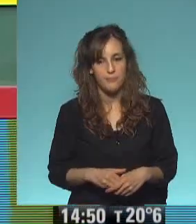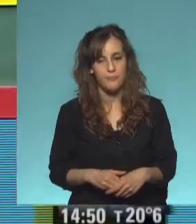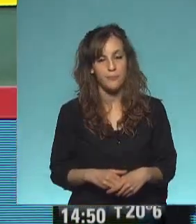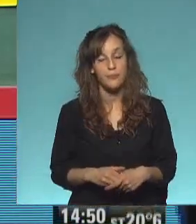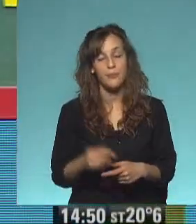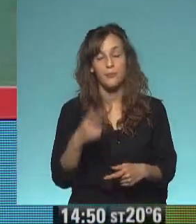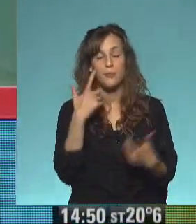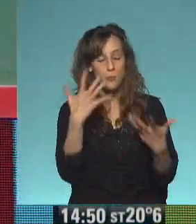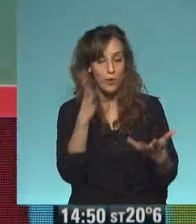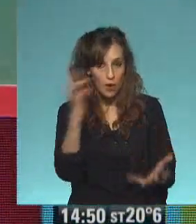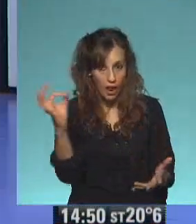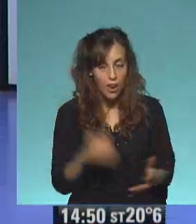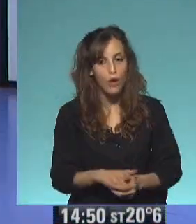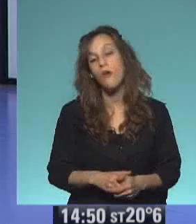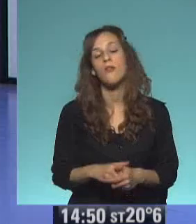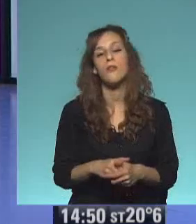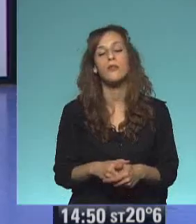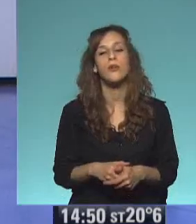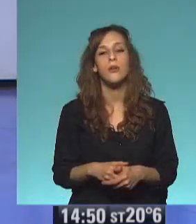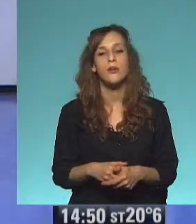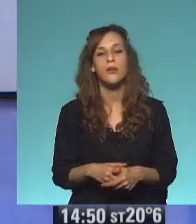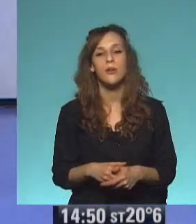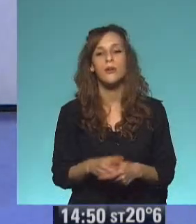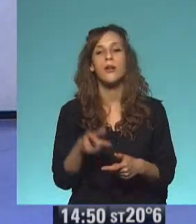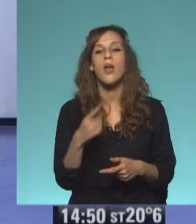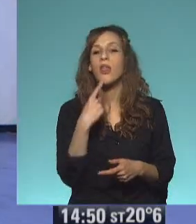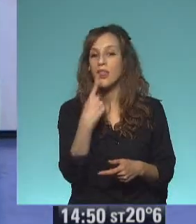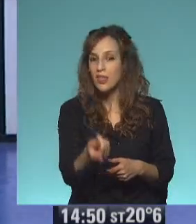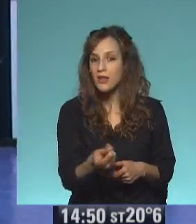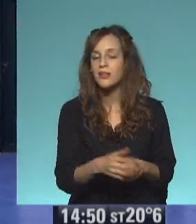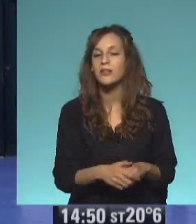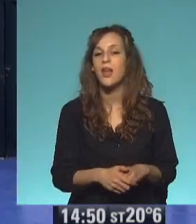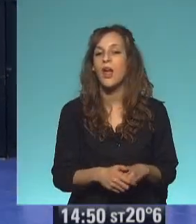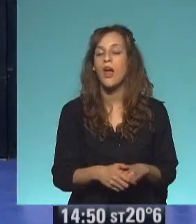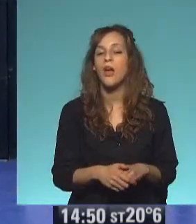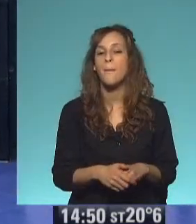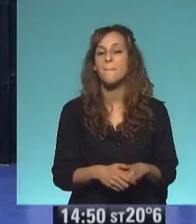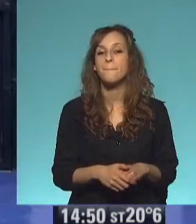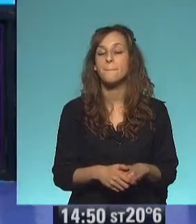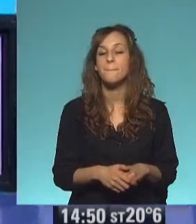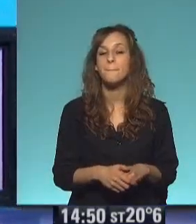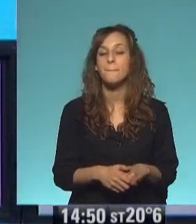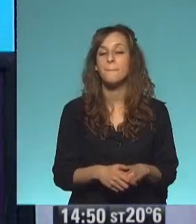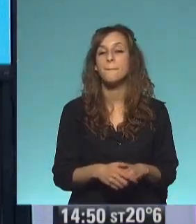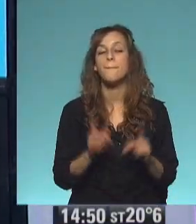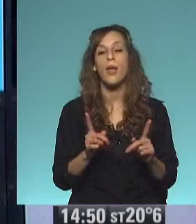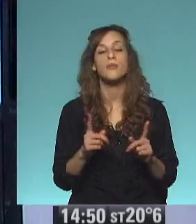chicos. Si vos se lo podés mostrar ahí que está cerquita. Sí. Porque cuando dice, ya, ahora que agregamos el palo, hay que llamar al palo para que le pegue al lobo. El palo